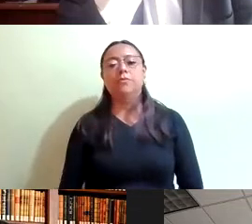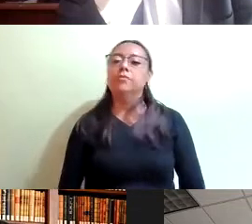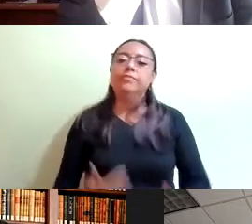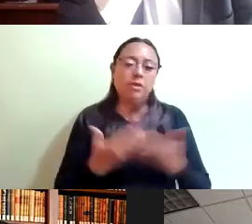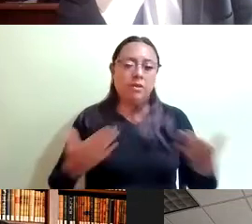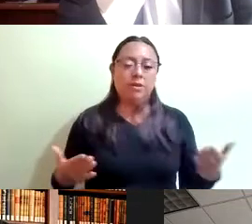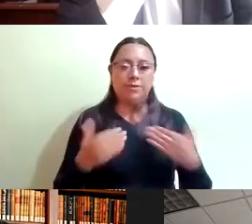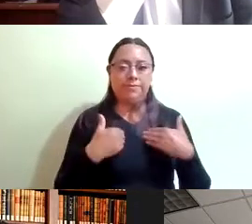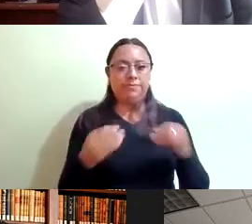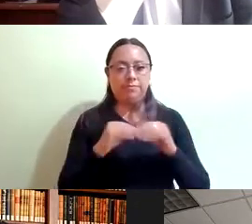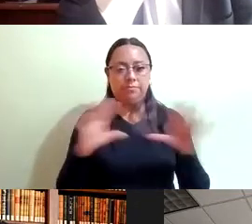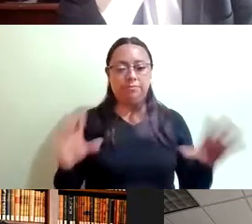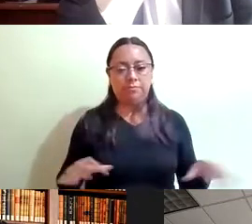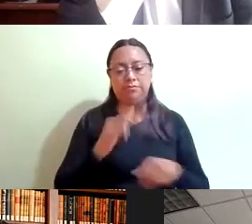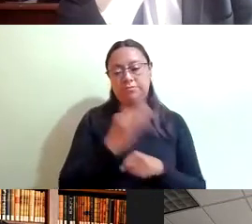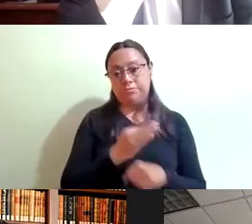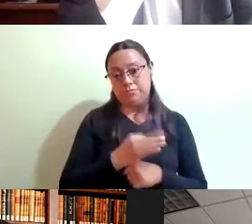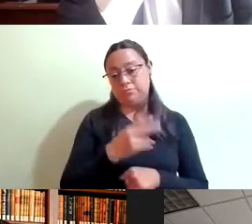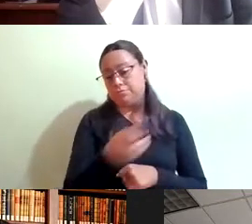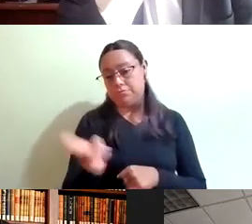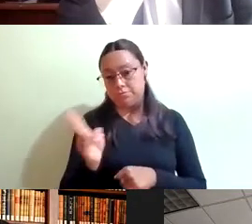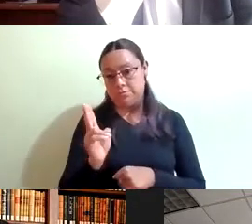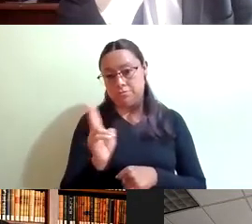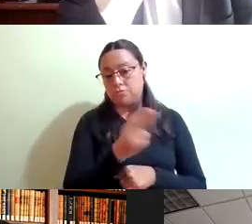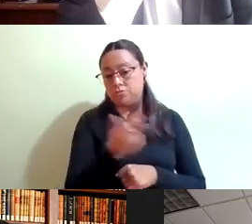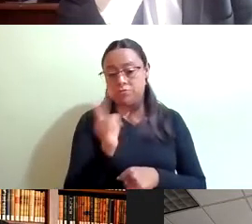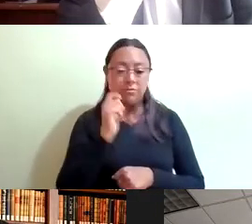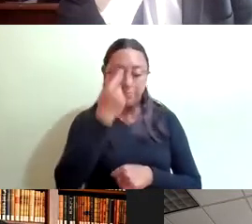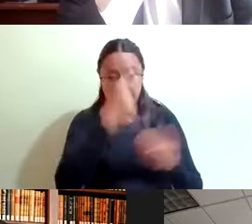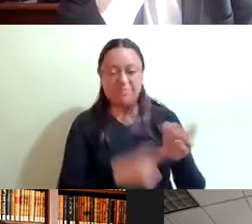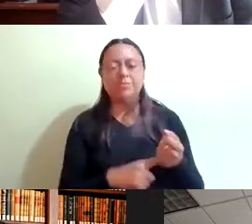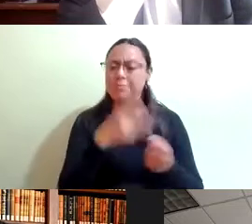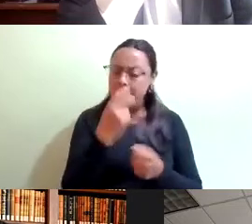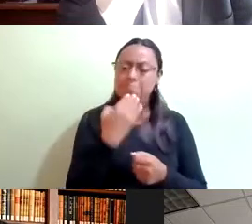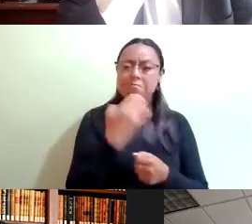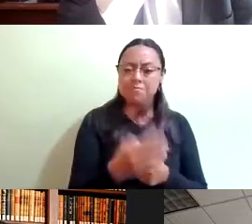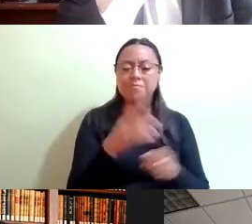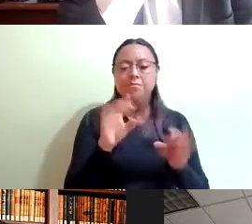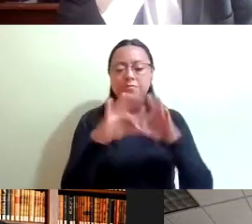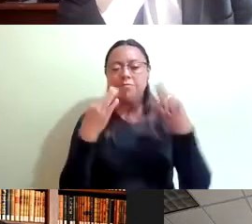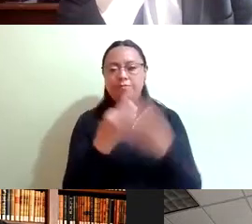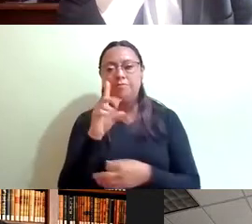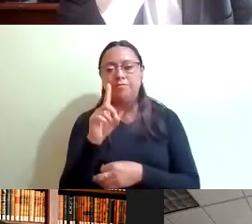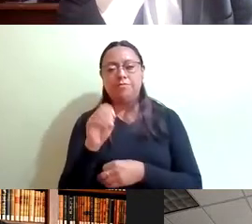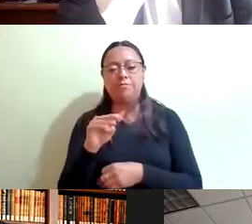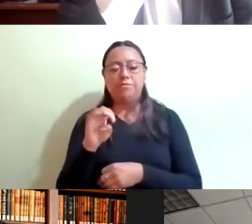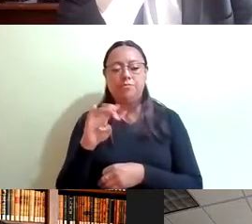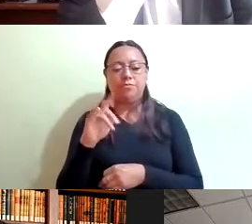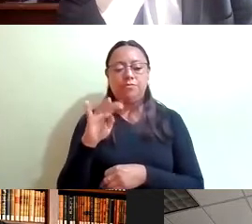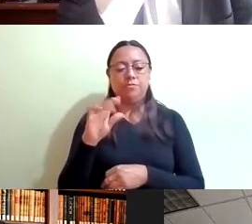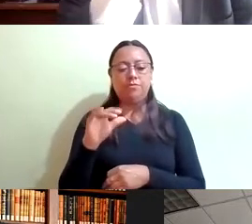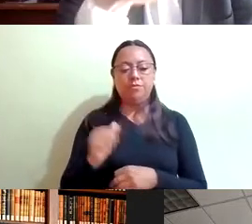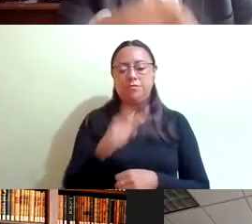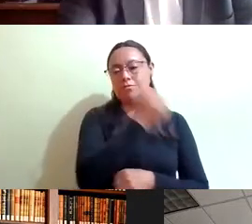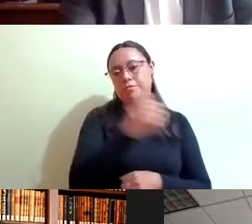si se estima oportuno o no, de manera democrática, en votación, cada una de las propuestas de modificación que estamos